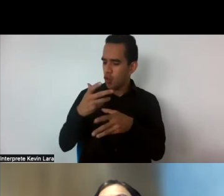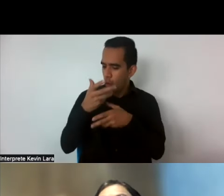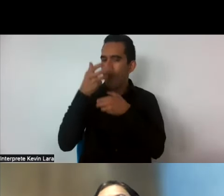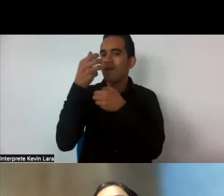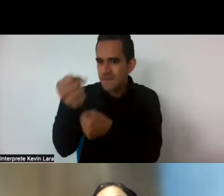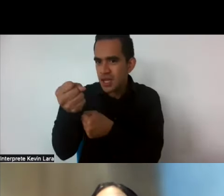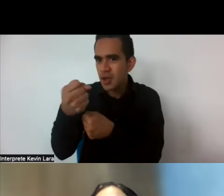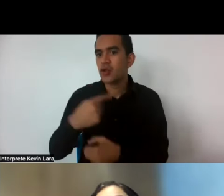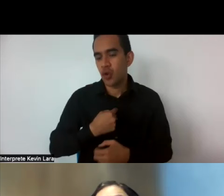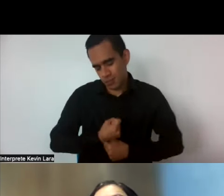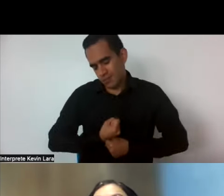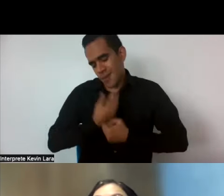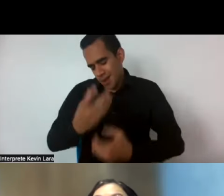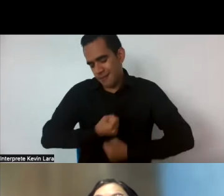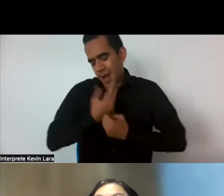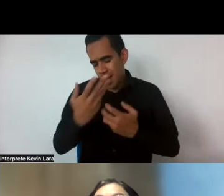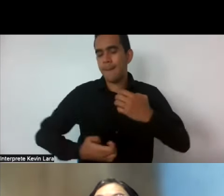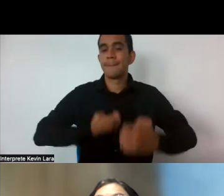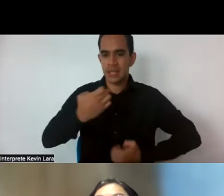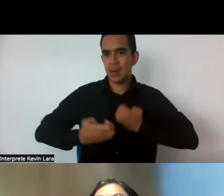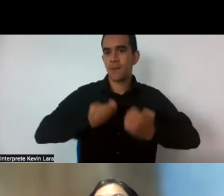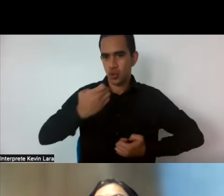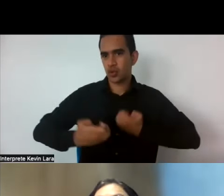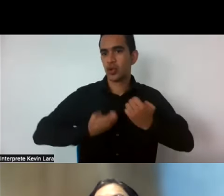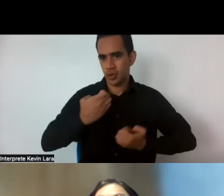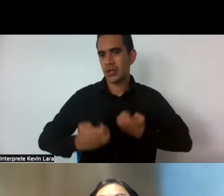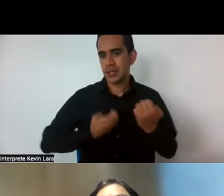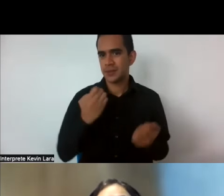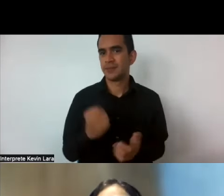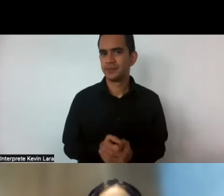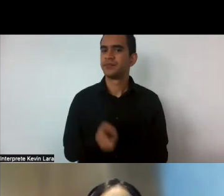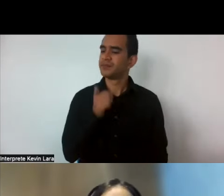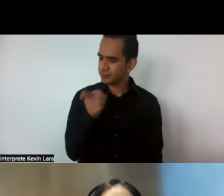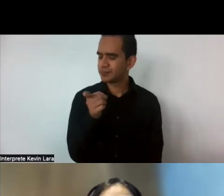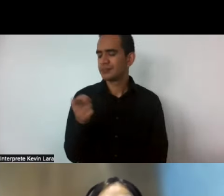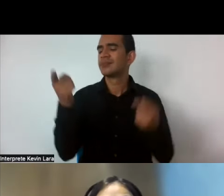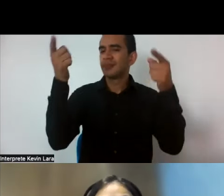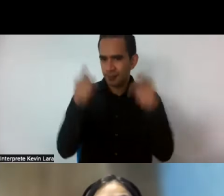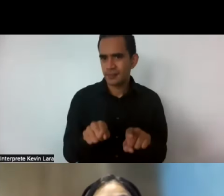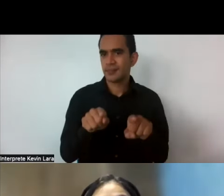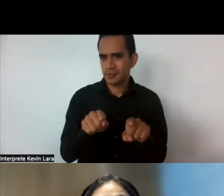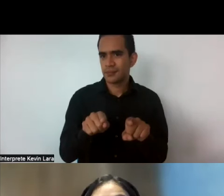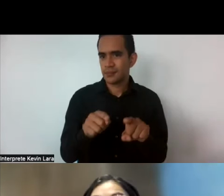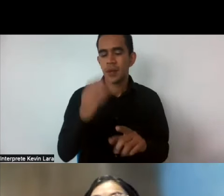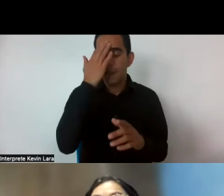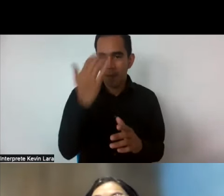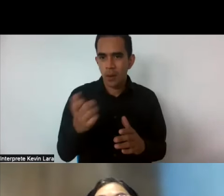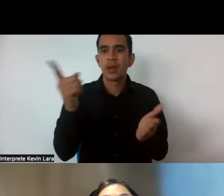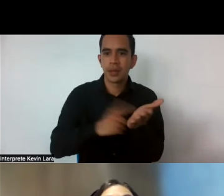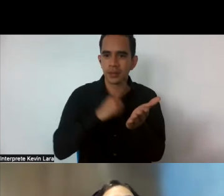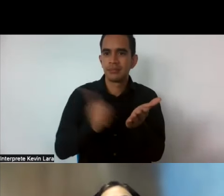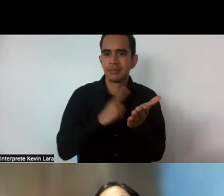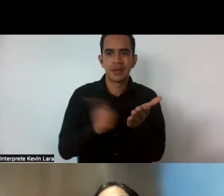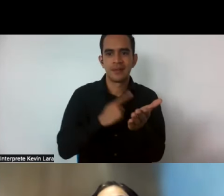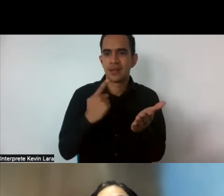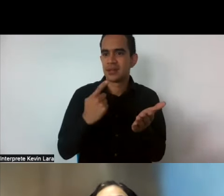hablarlo. Y yo creo que eso tiene mucho que ver porque hay algunas personas que tal vez nos encontramos muy de